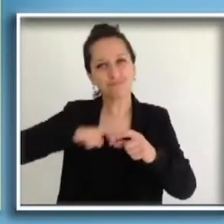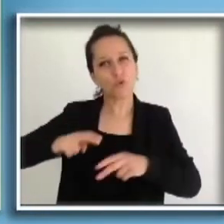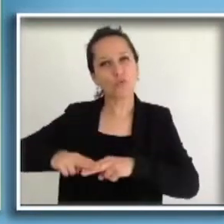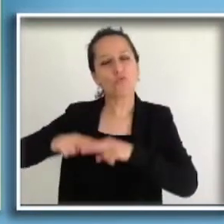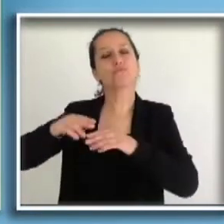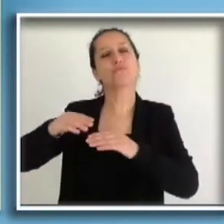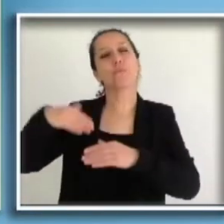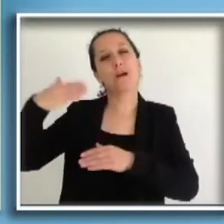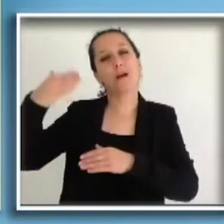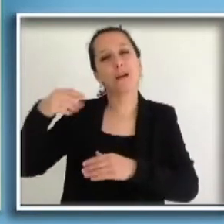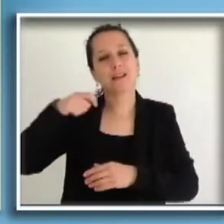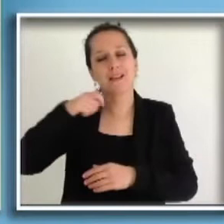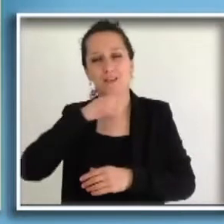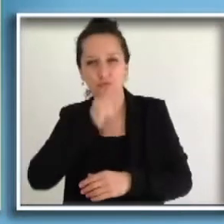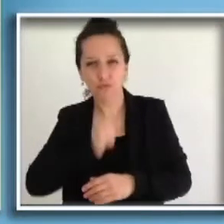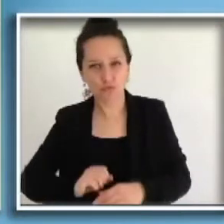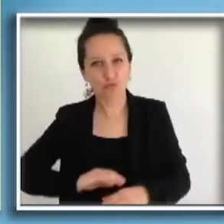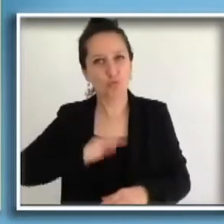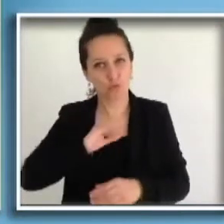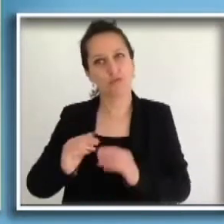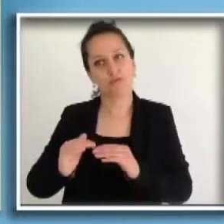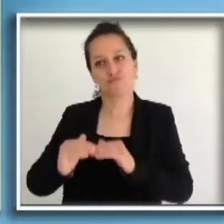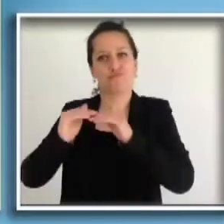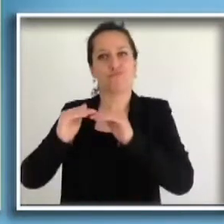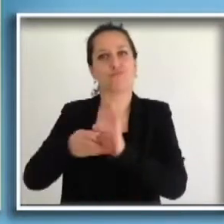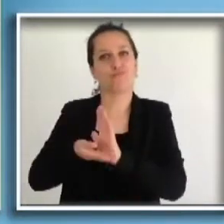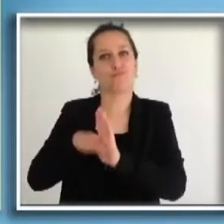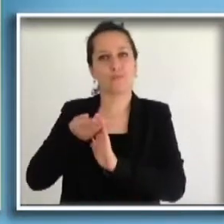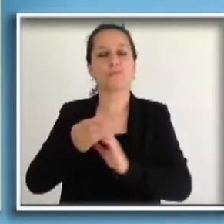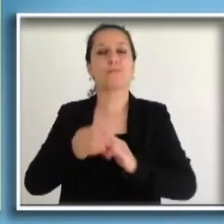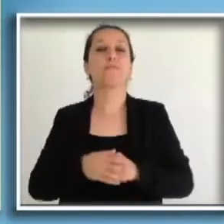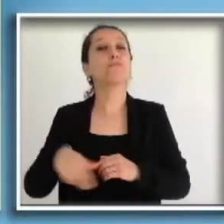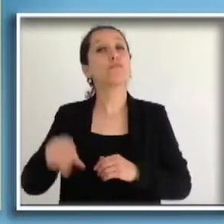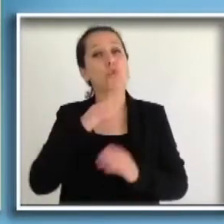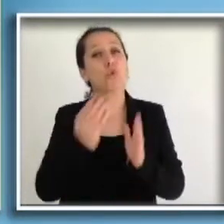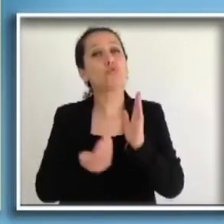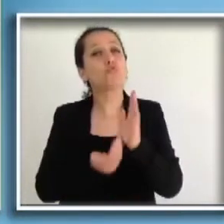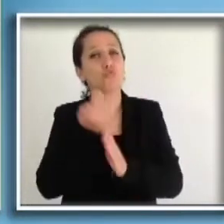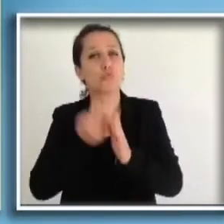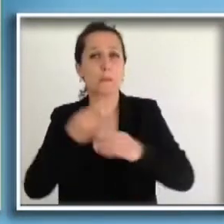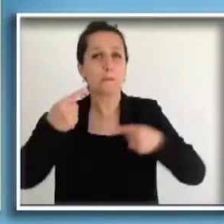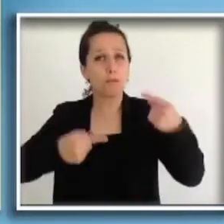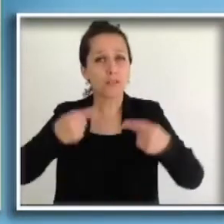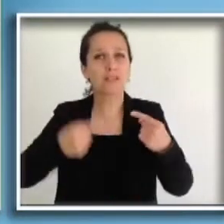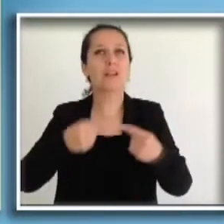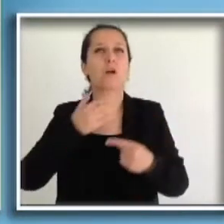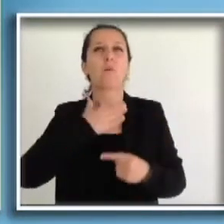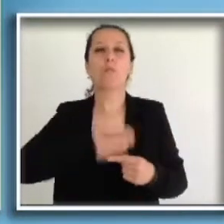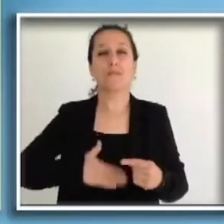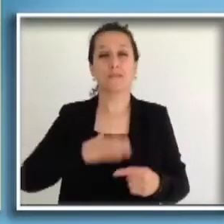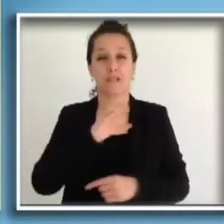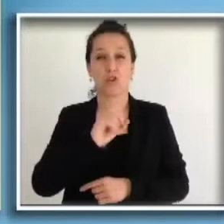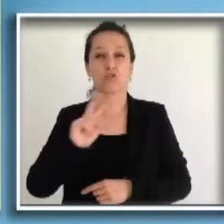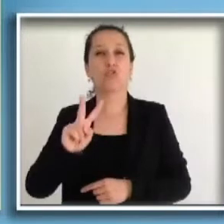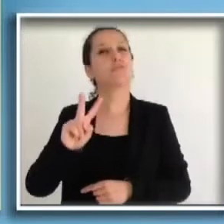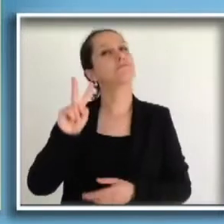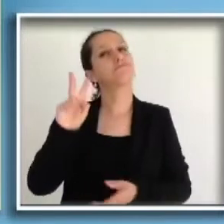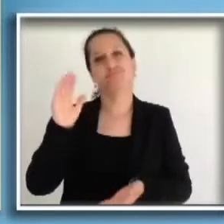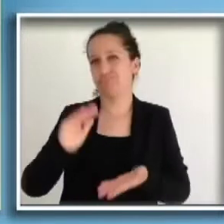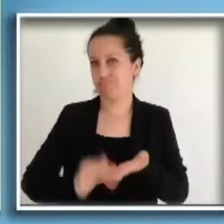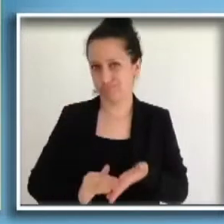capital natural es esencial estábamos desarrollando políticas orientadas hacia la carbono neutralidad y la transición energética